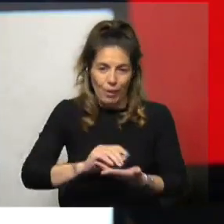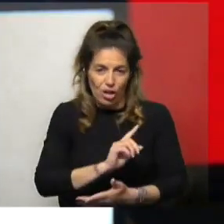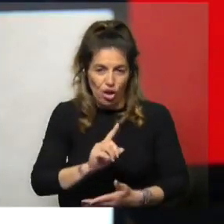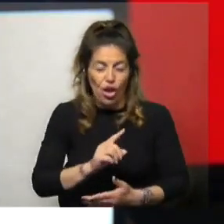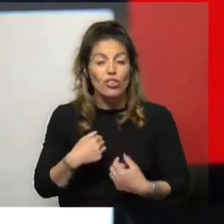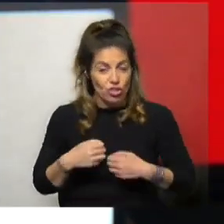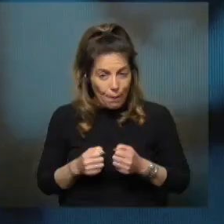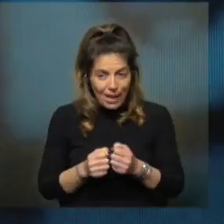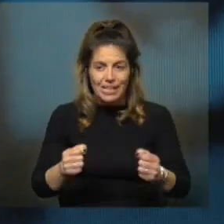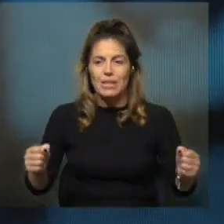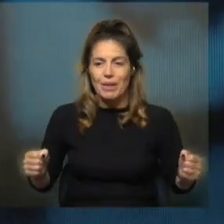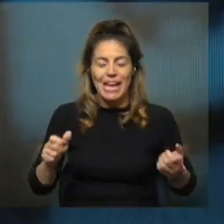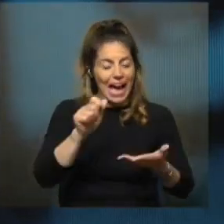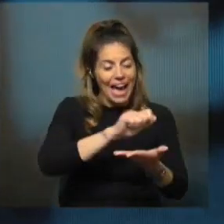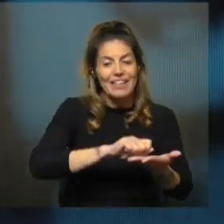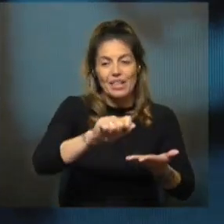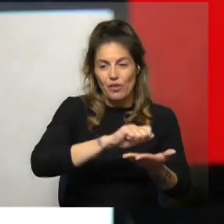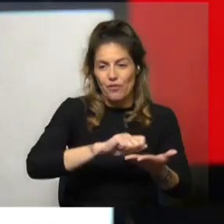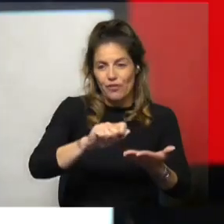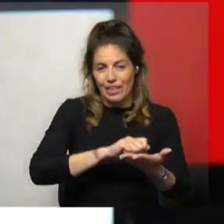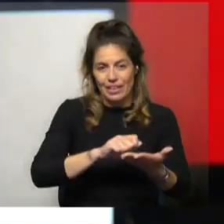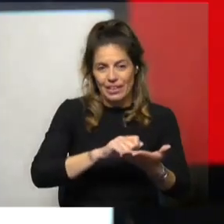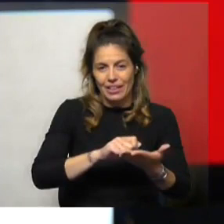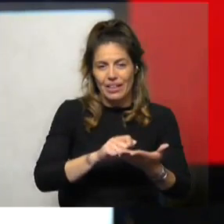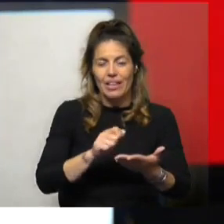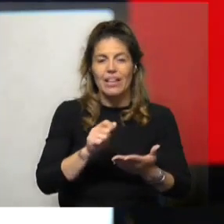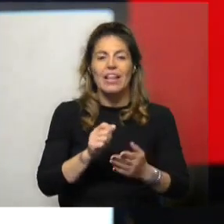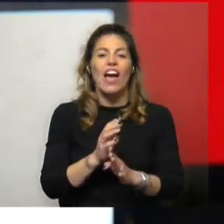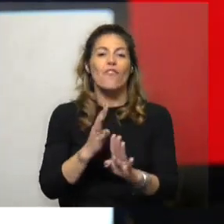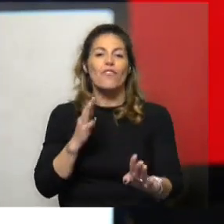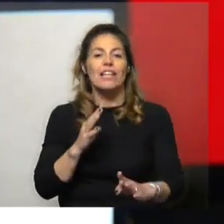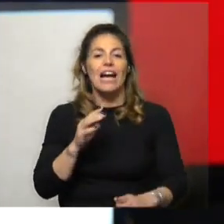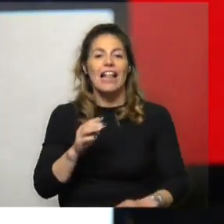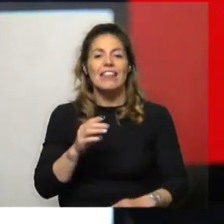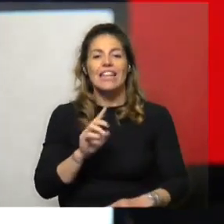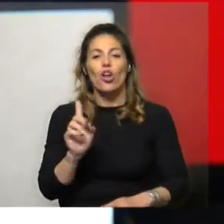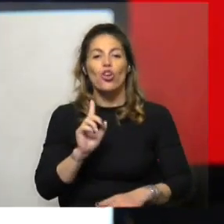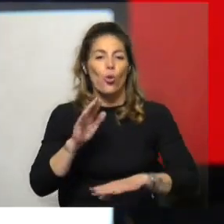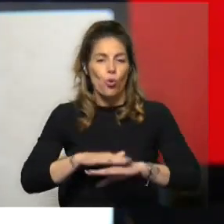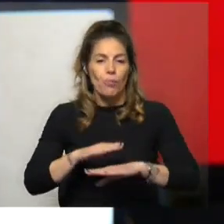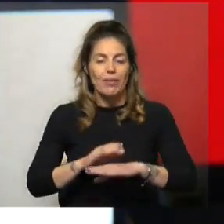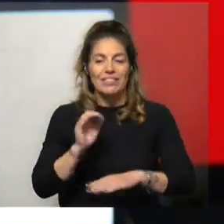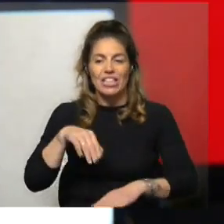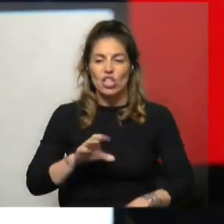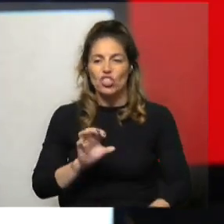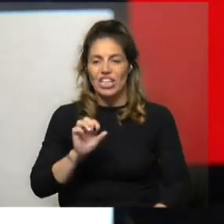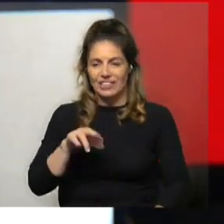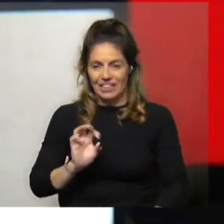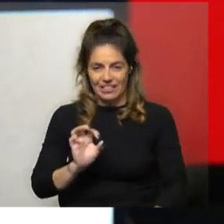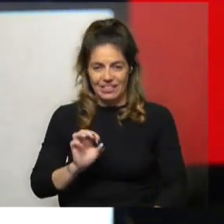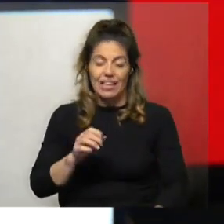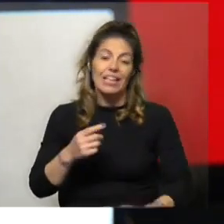animé a escribir la fila de los inocentes y y bueno y en esa cuestion algunas